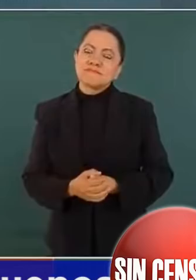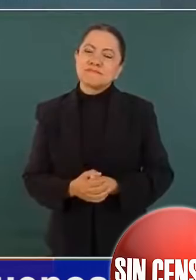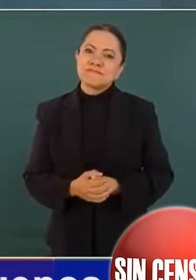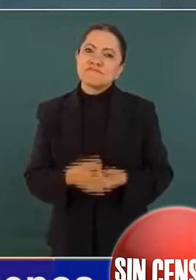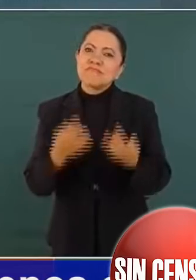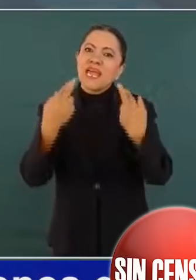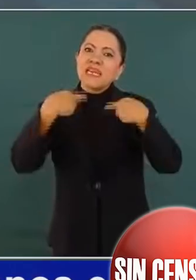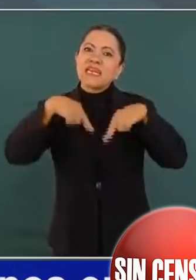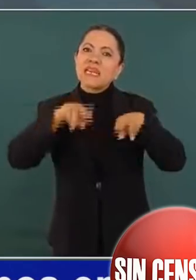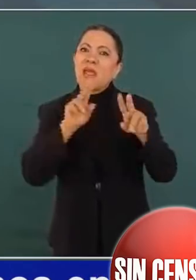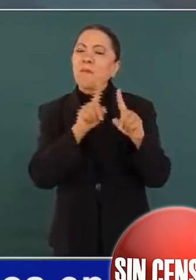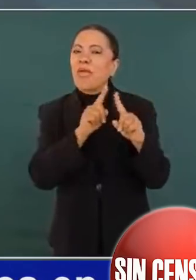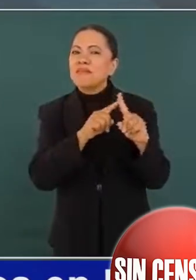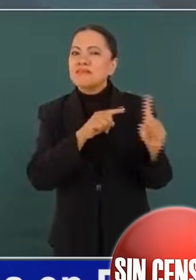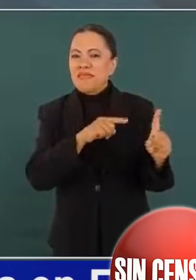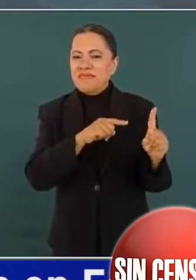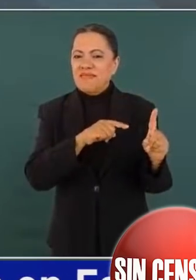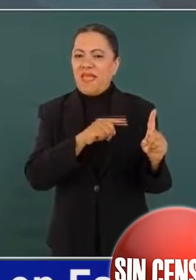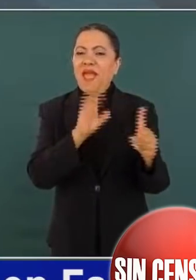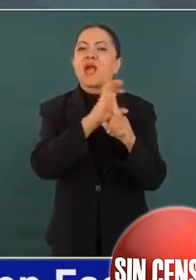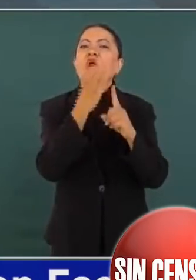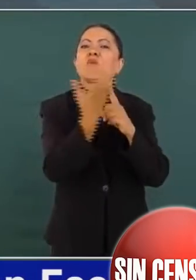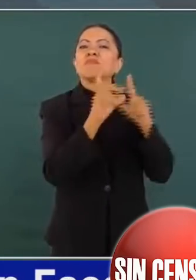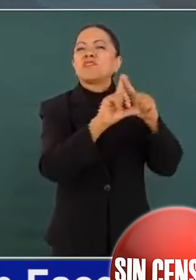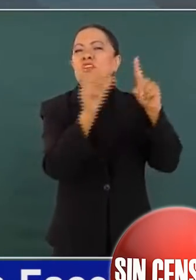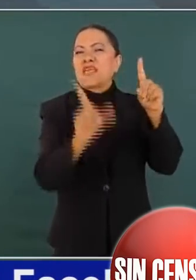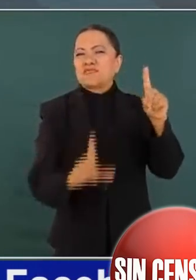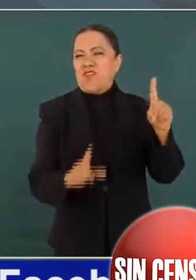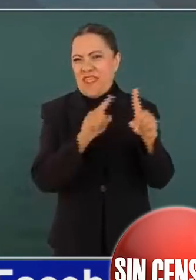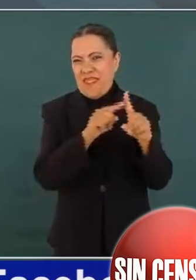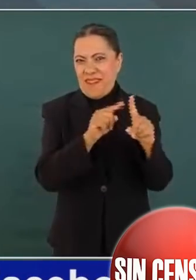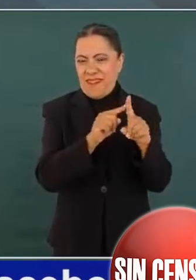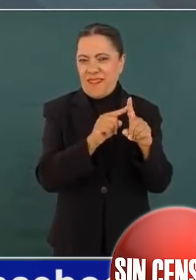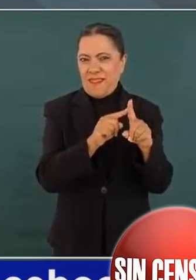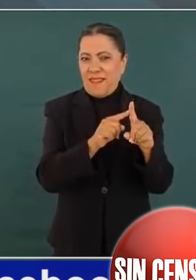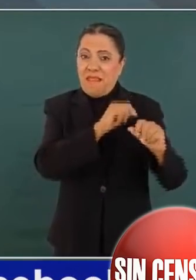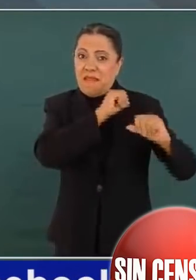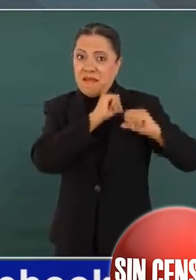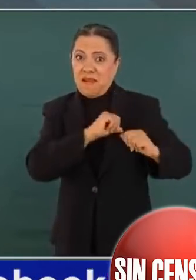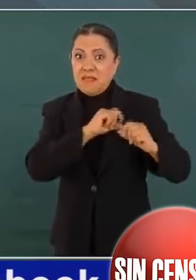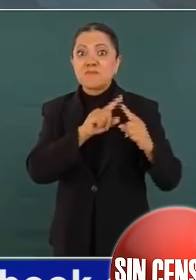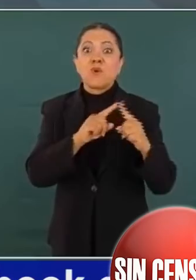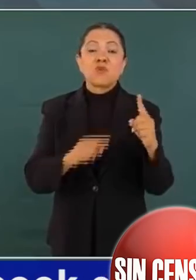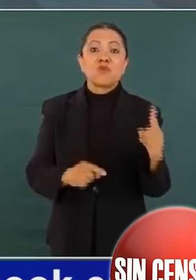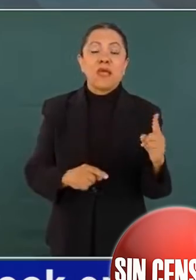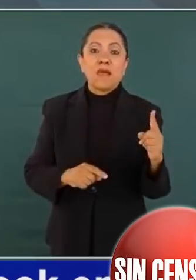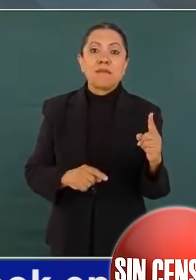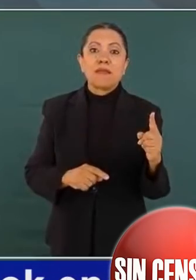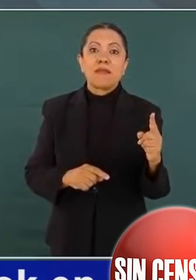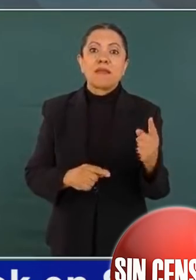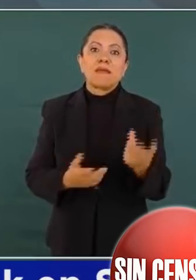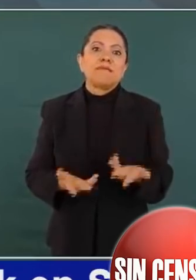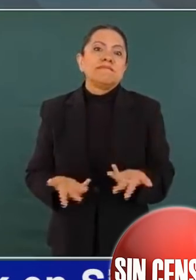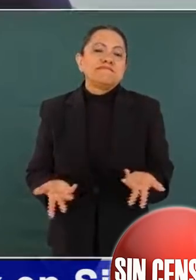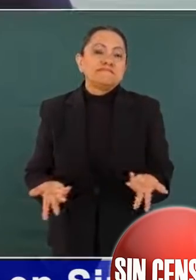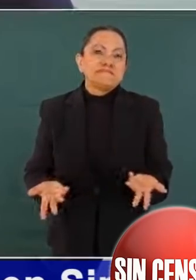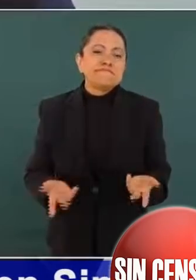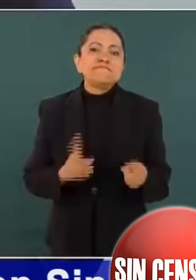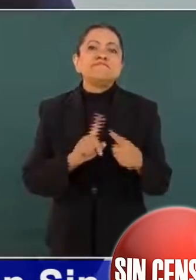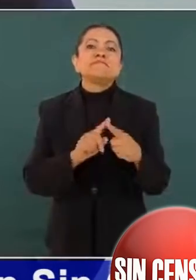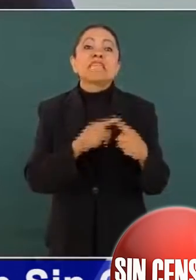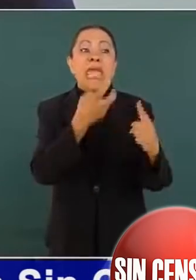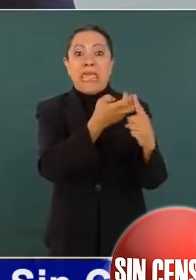representada o estaba a cargo de quien no era